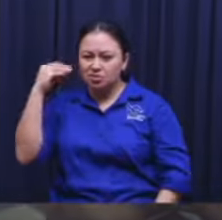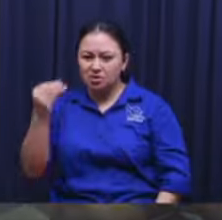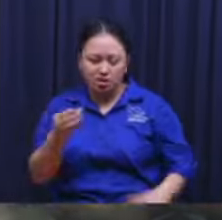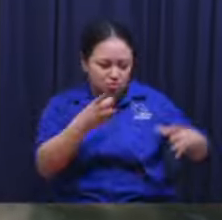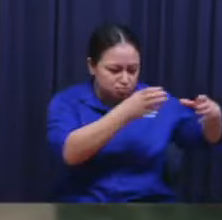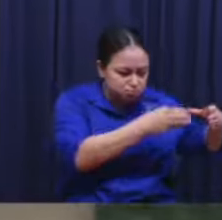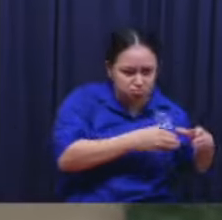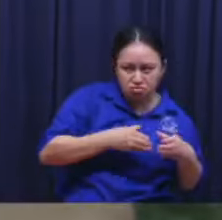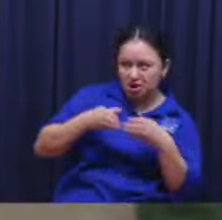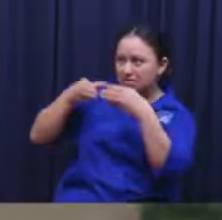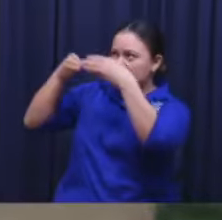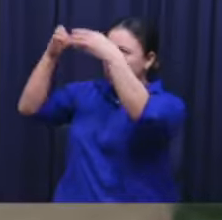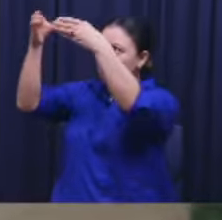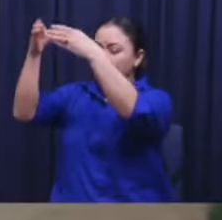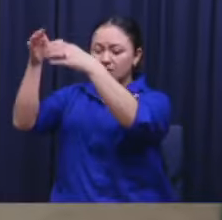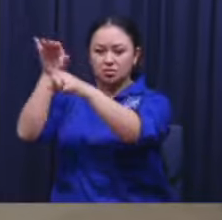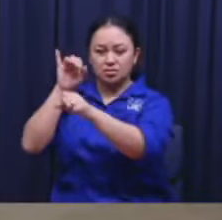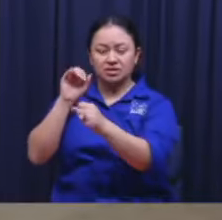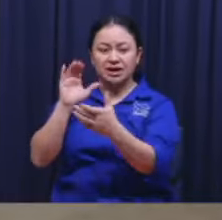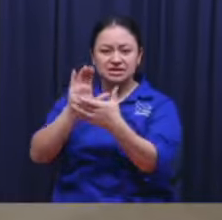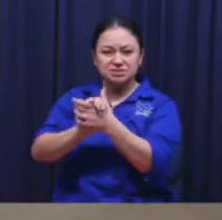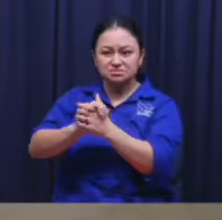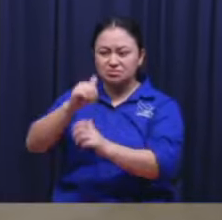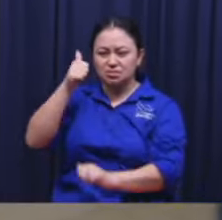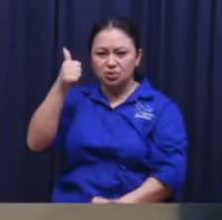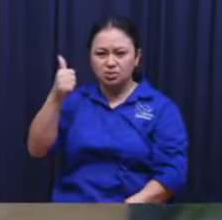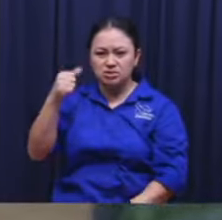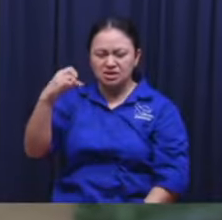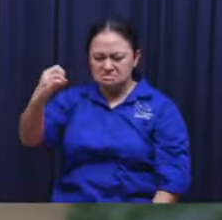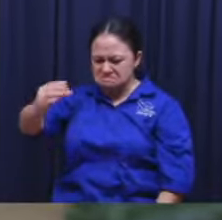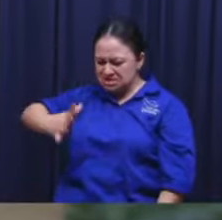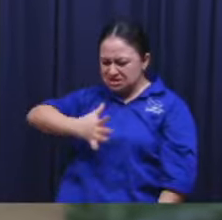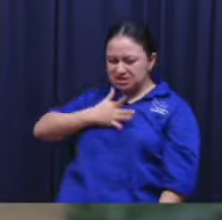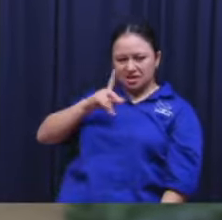esposa cautiva, esclava, manchada.